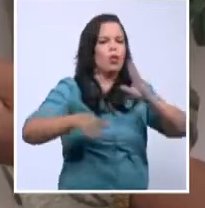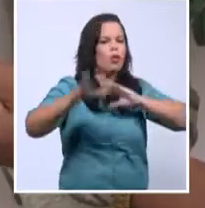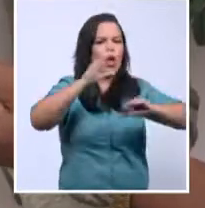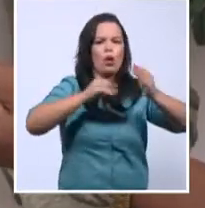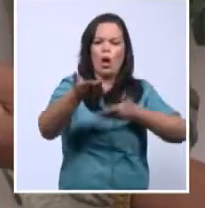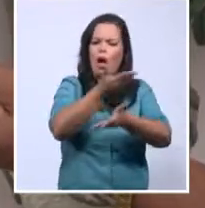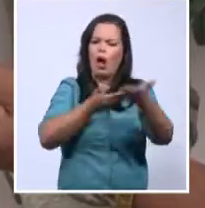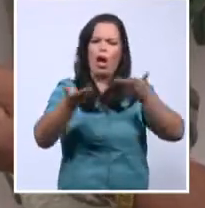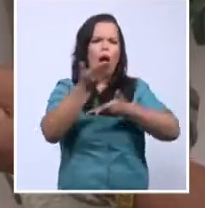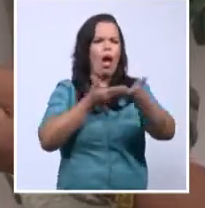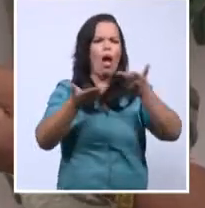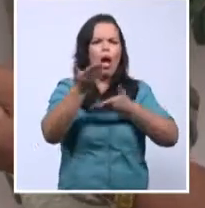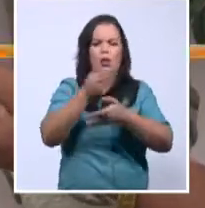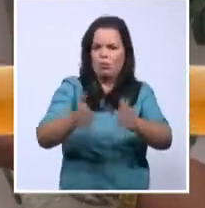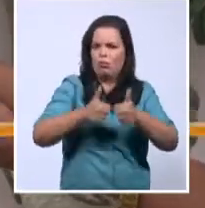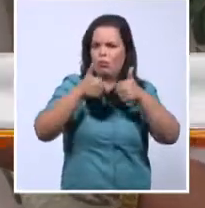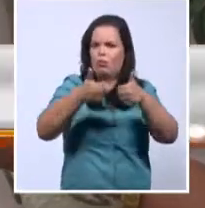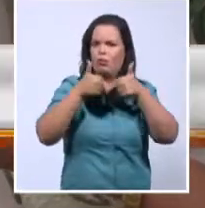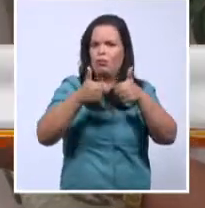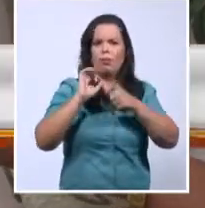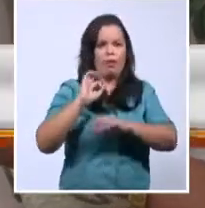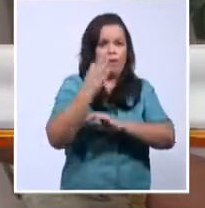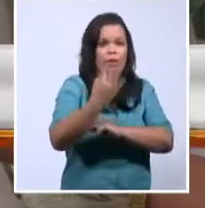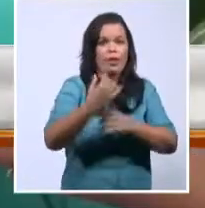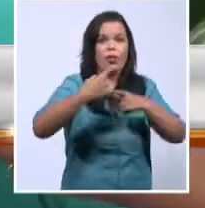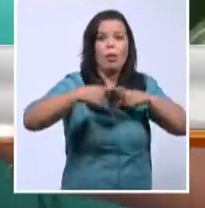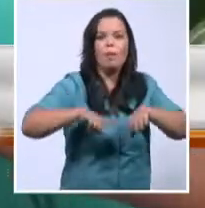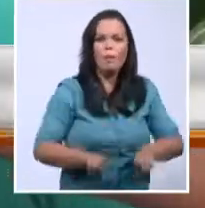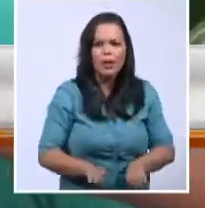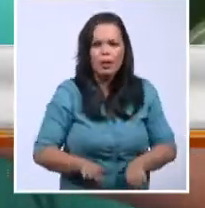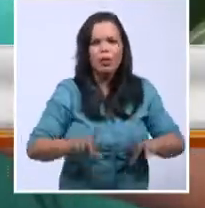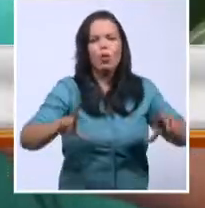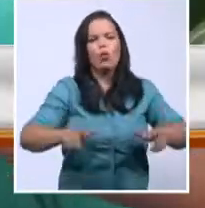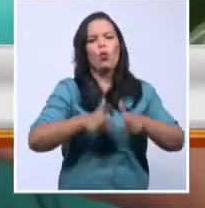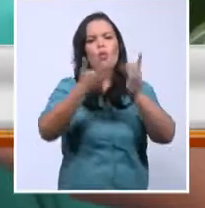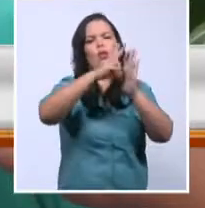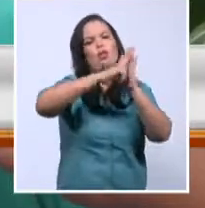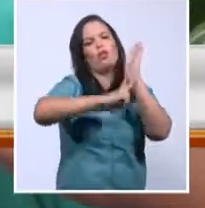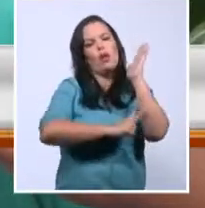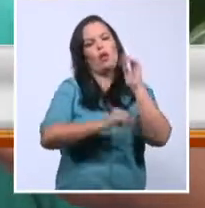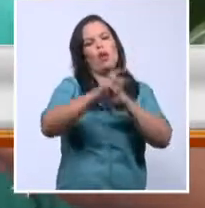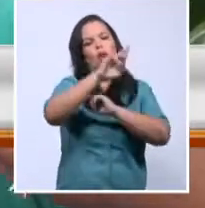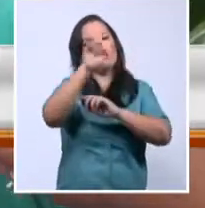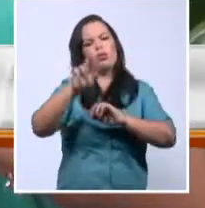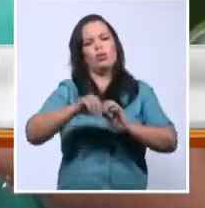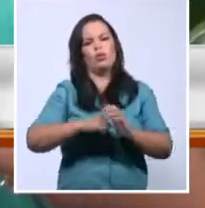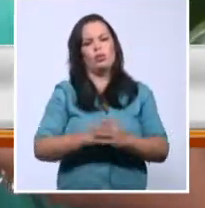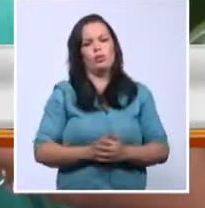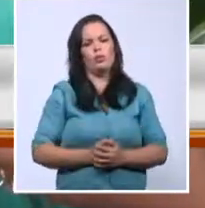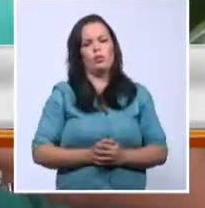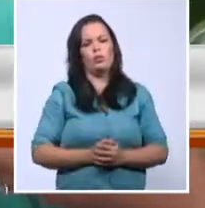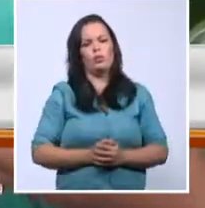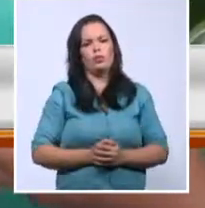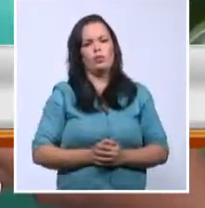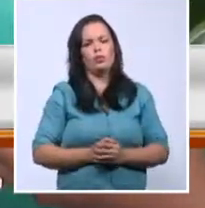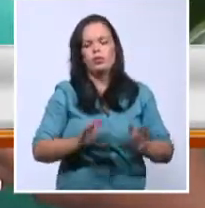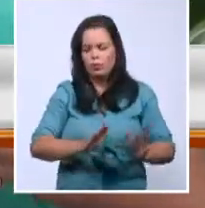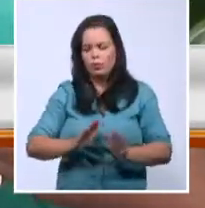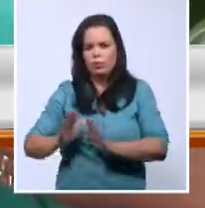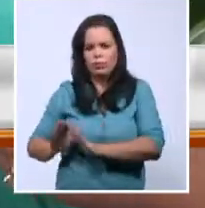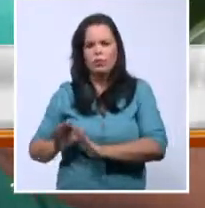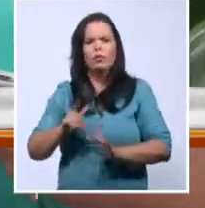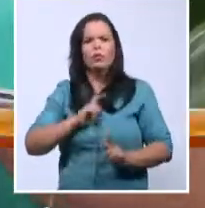el sector de la intelectualidad, pero sobre los valores de la revolución. Bueno, yo creo que en la propia intervención de Fernando Rojas, desde el primer día dejó claro